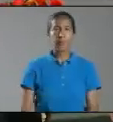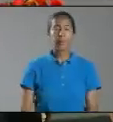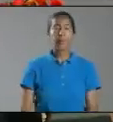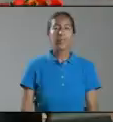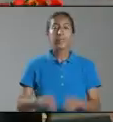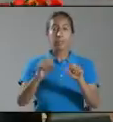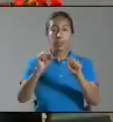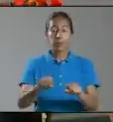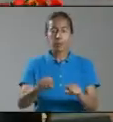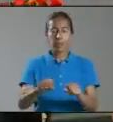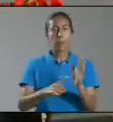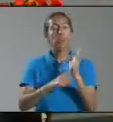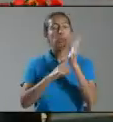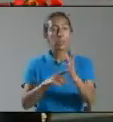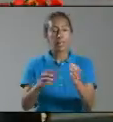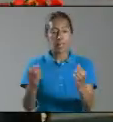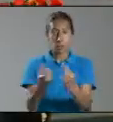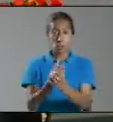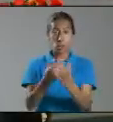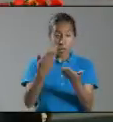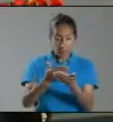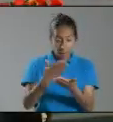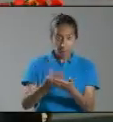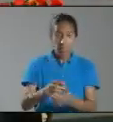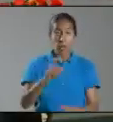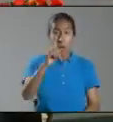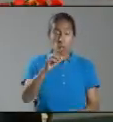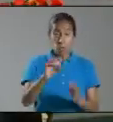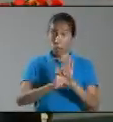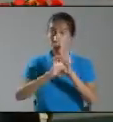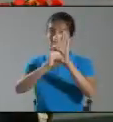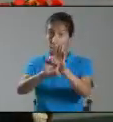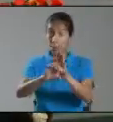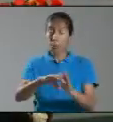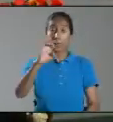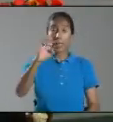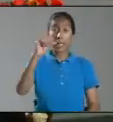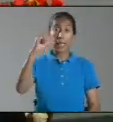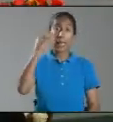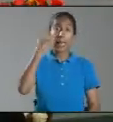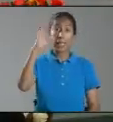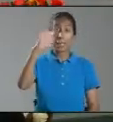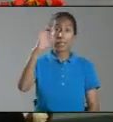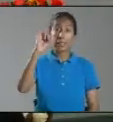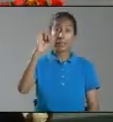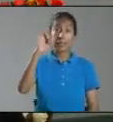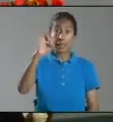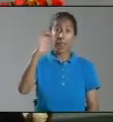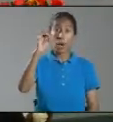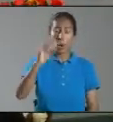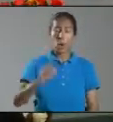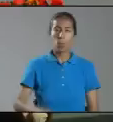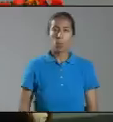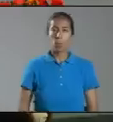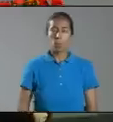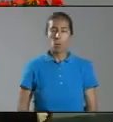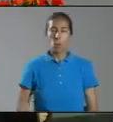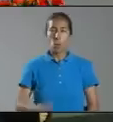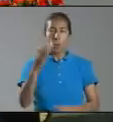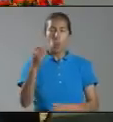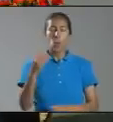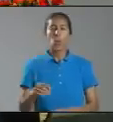Biblia. Uno de los ejemplos es Eliseo, que antes de partir de la tierra estaba, pero para que lo